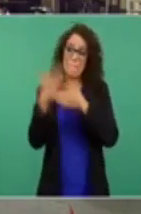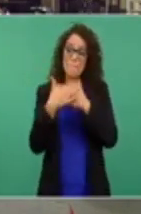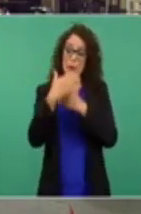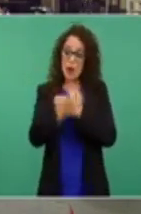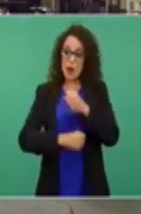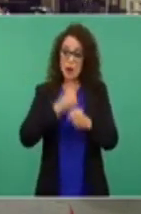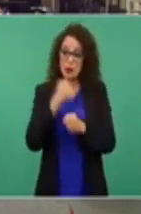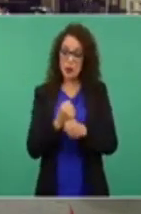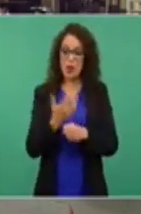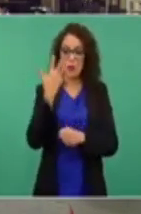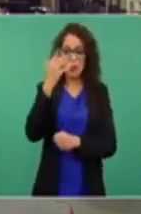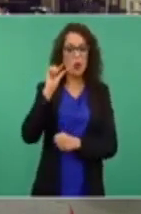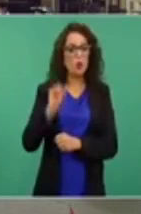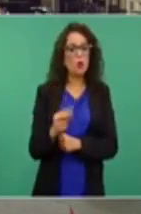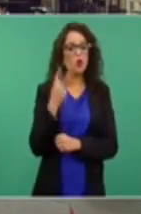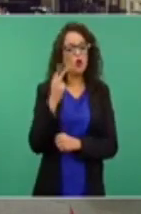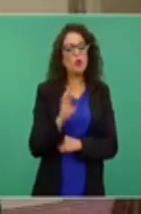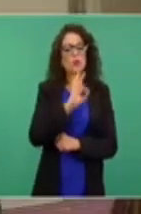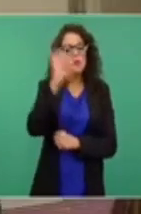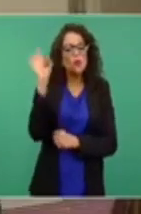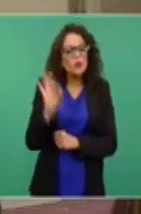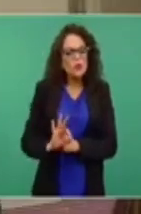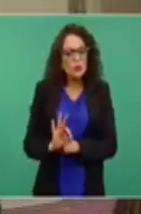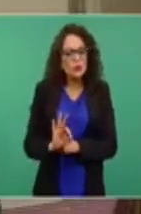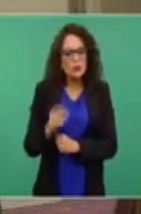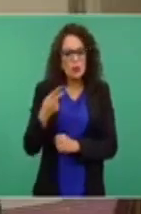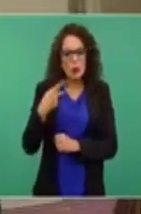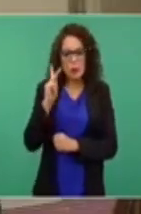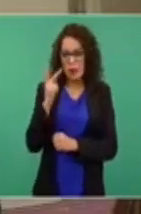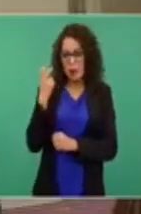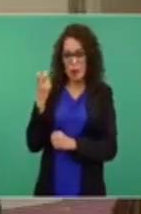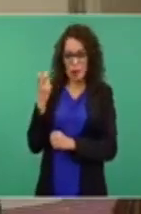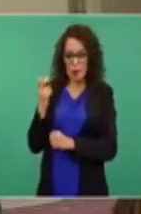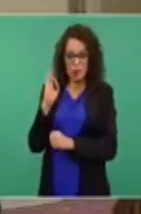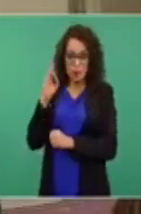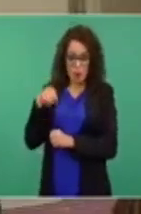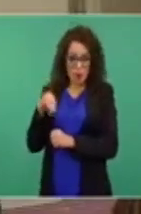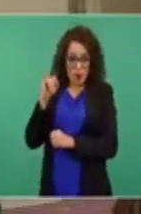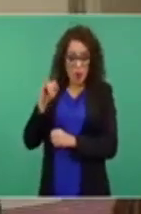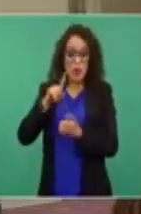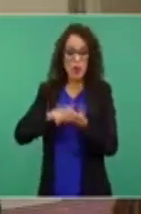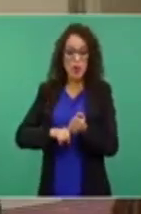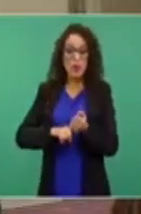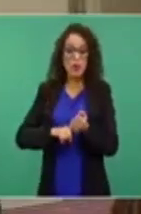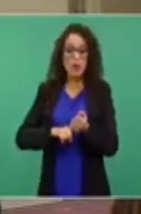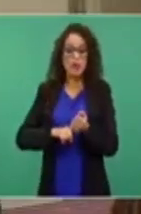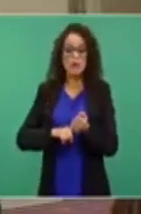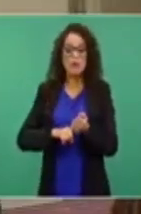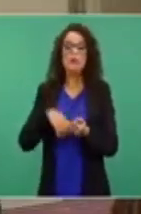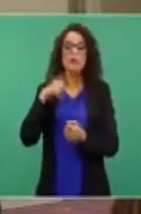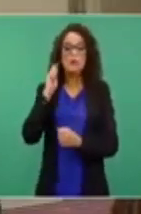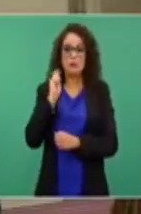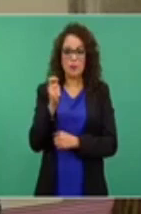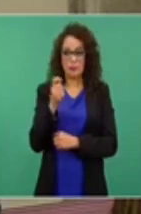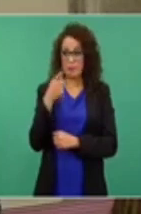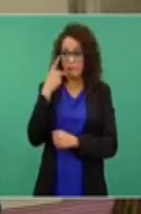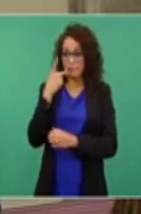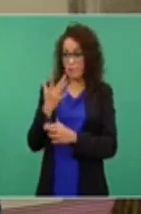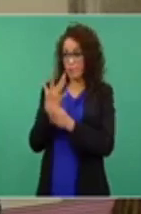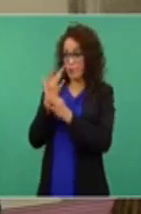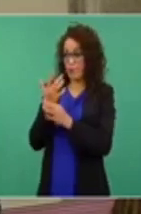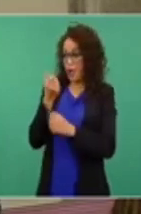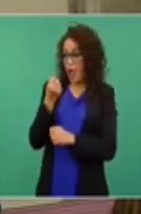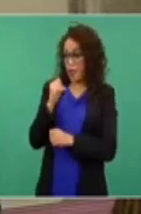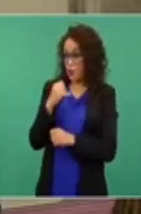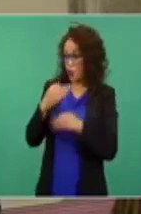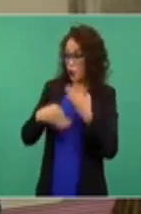de 5.2%. Sin embargo, el Fondo Monetario Internacional no todo lo que dice son miel sobre hojuelas. Ahora le